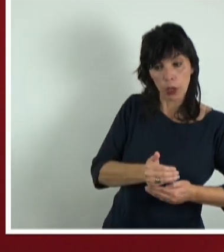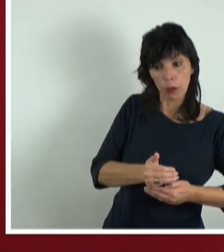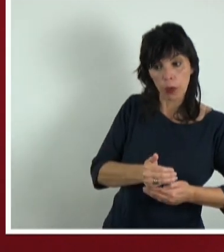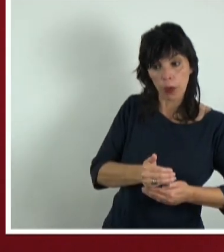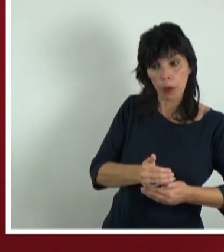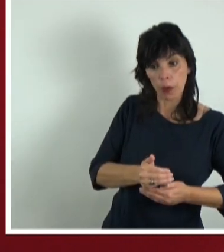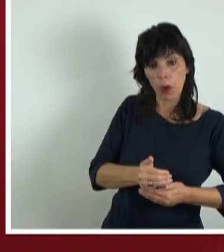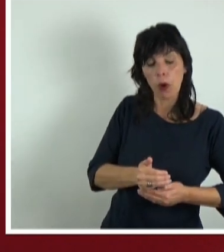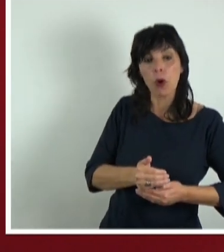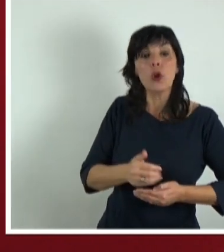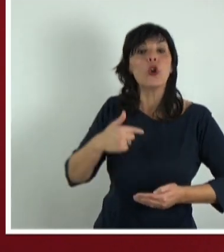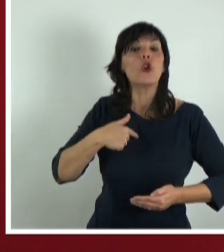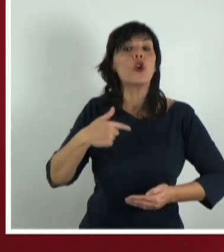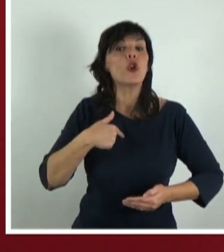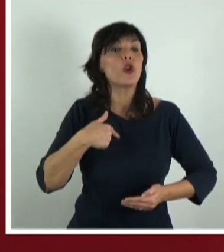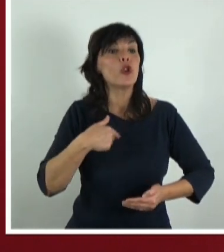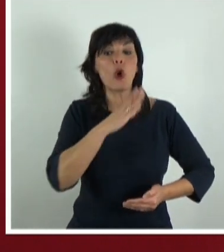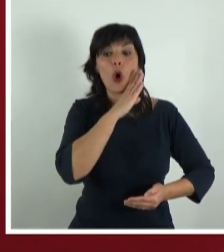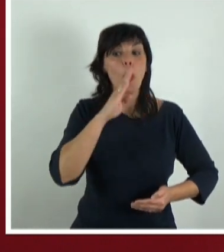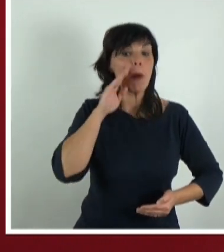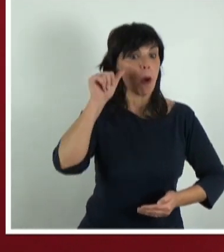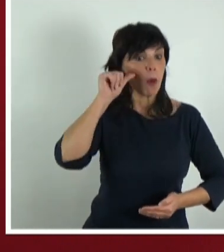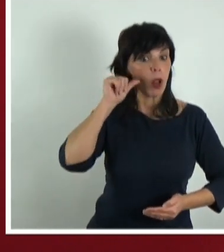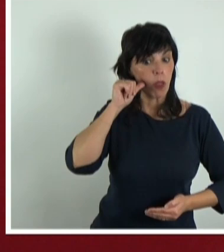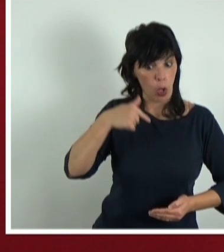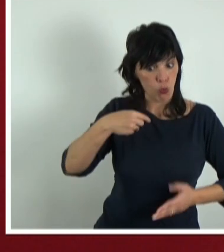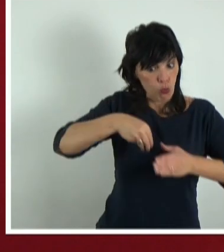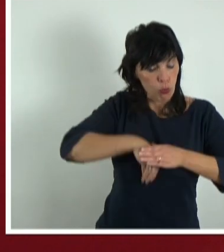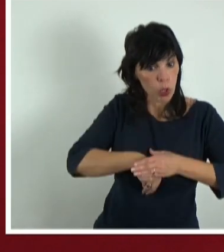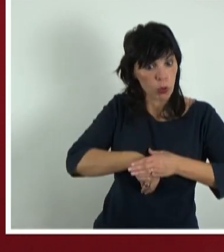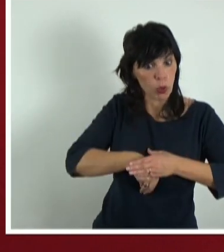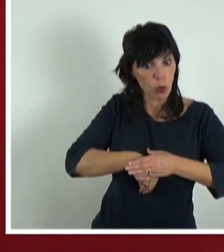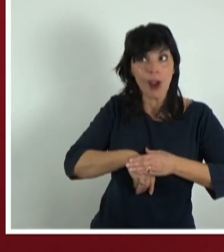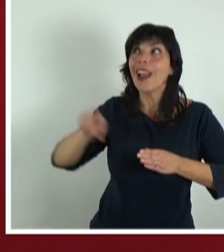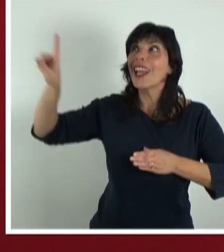desde el vientre de mi madre me llamó, me apartó y por su gracia me llamó.